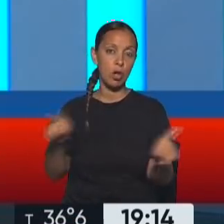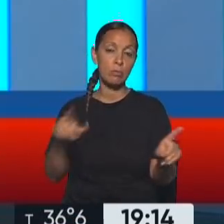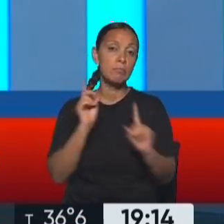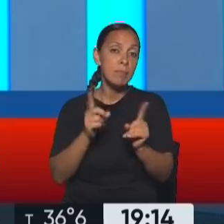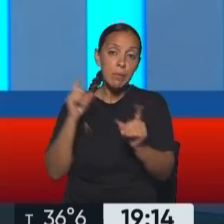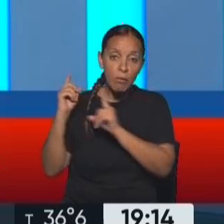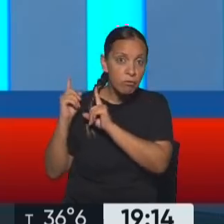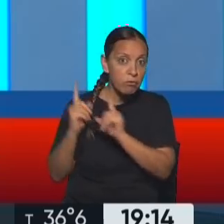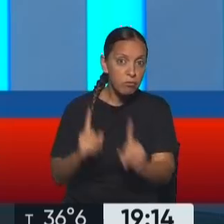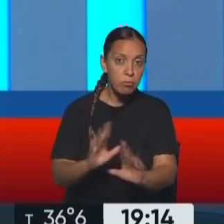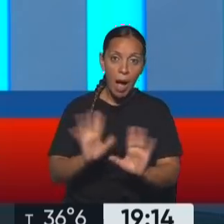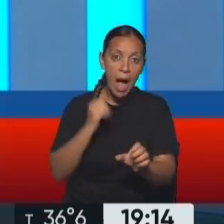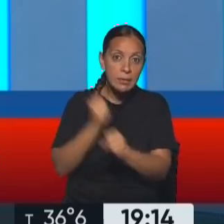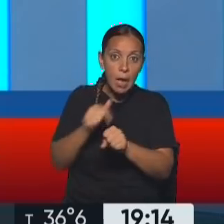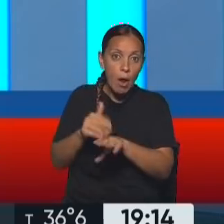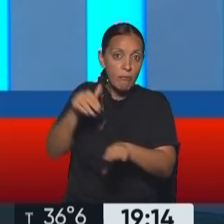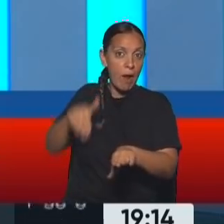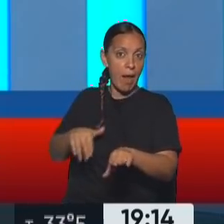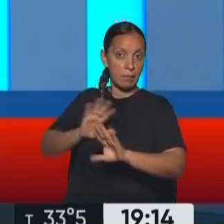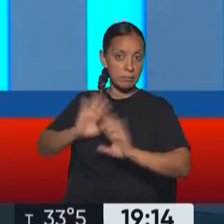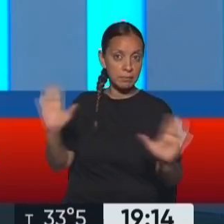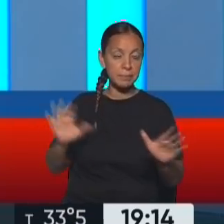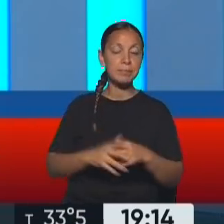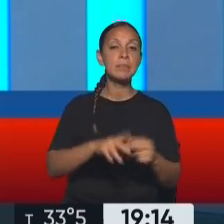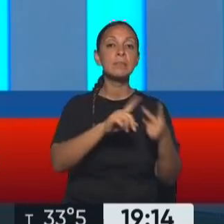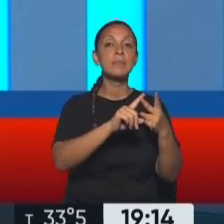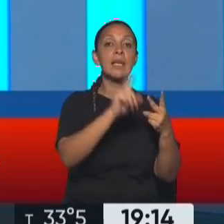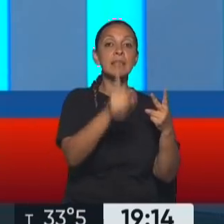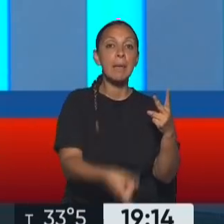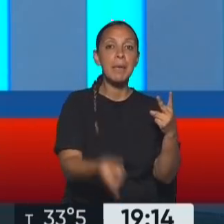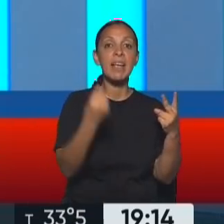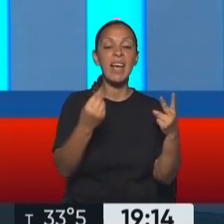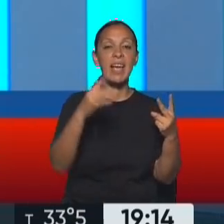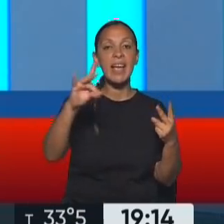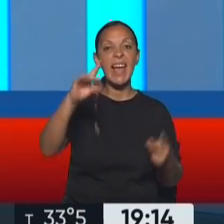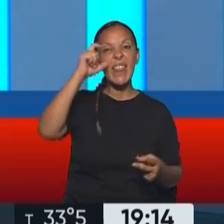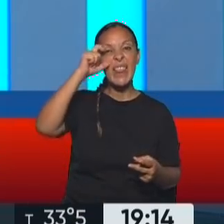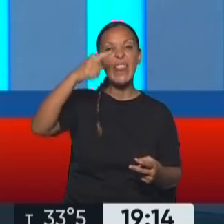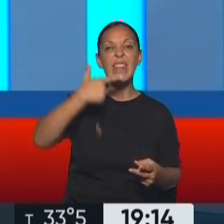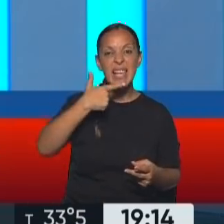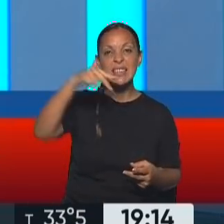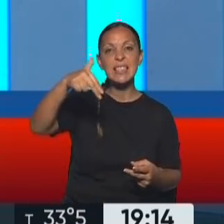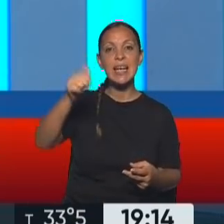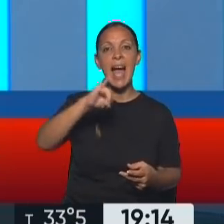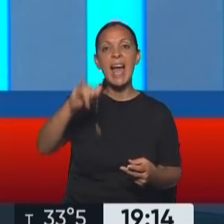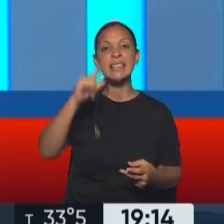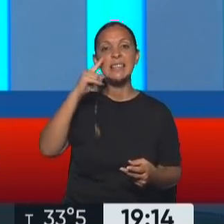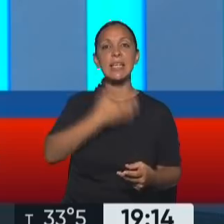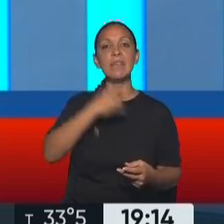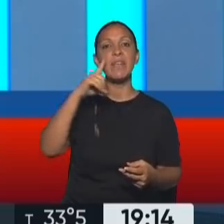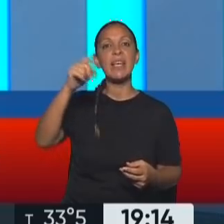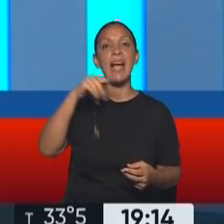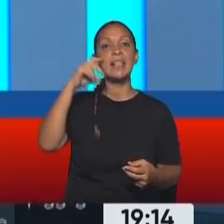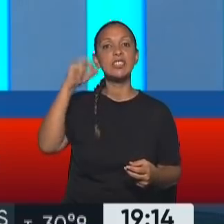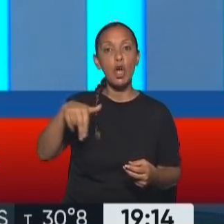de la OTAN, y el otro tema es lo que los rusos dicen, la desnazificación de Ucrania. ¿A qué se refieren? A los